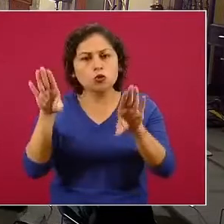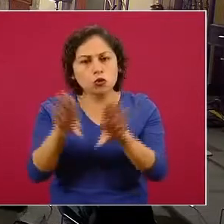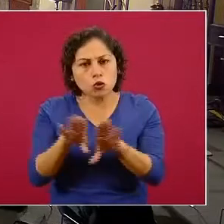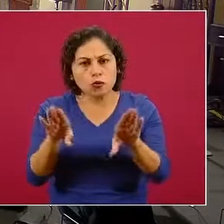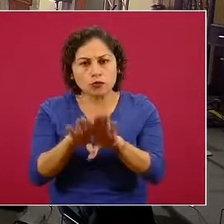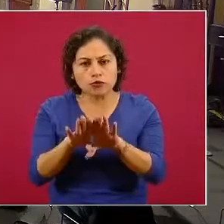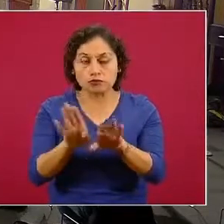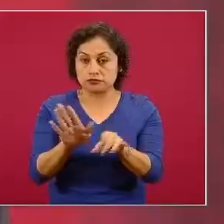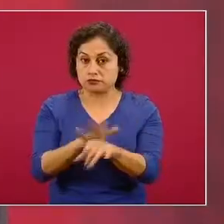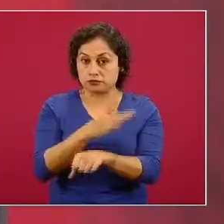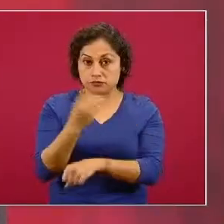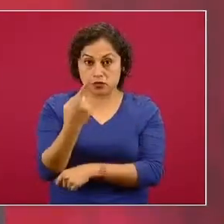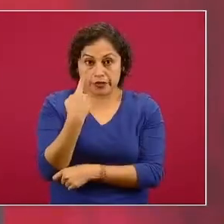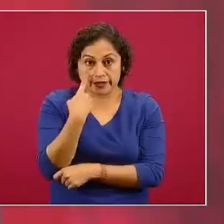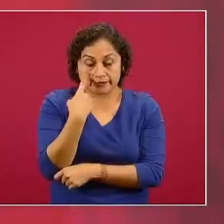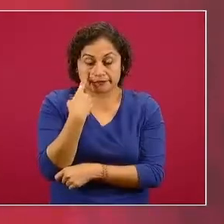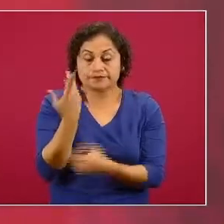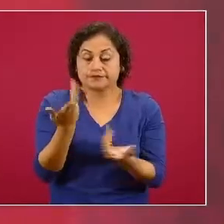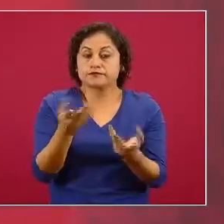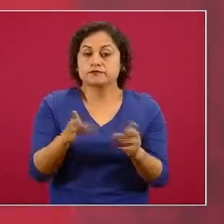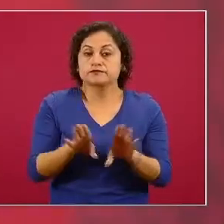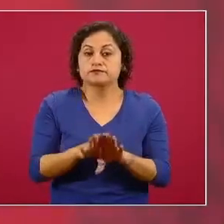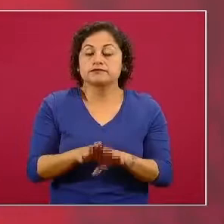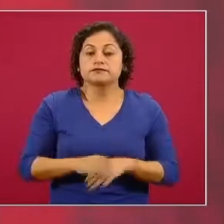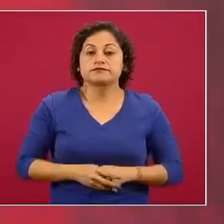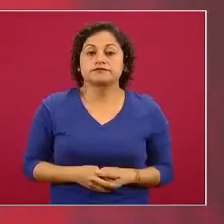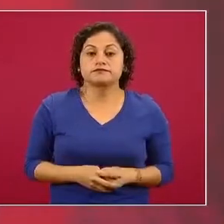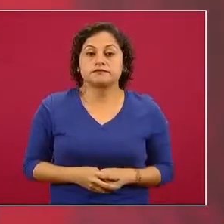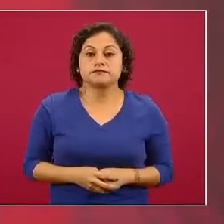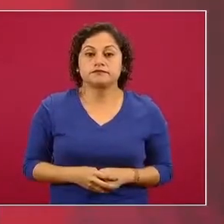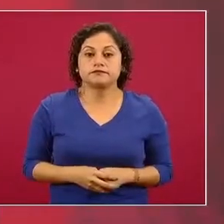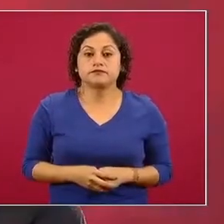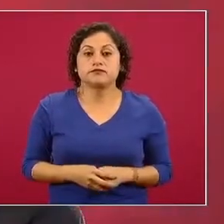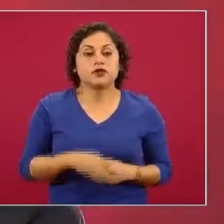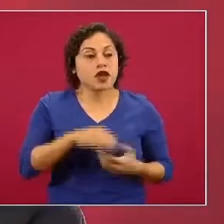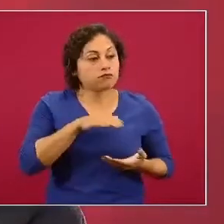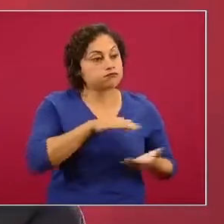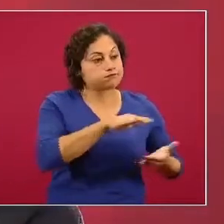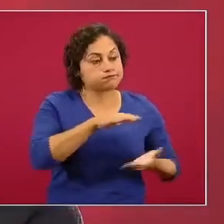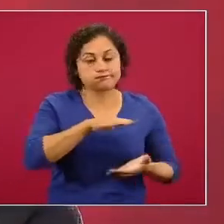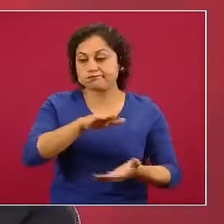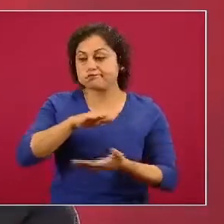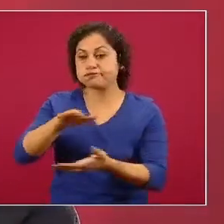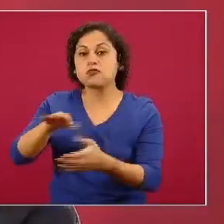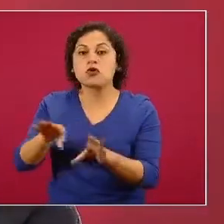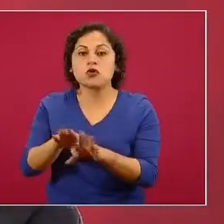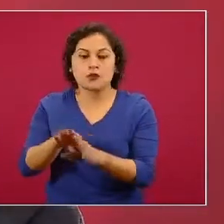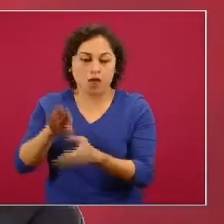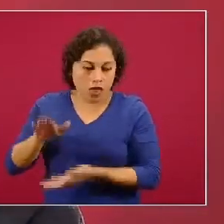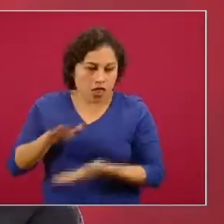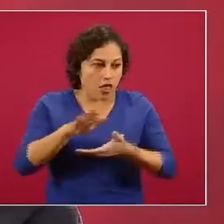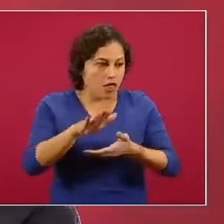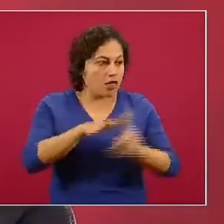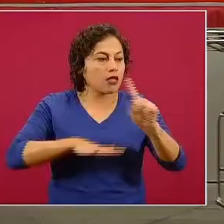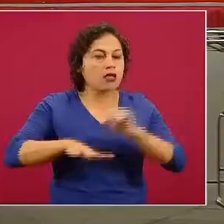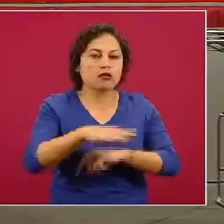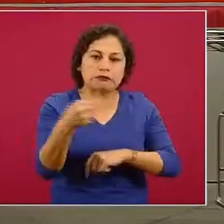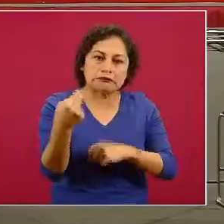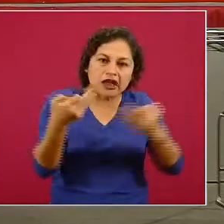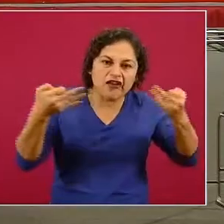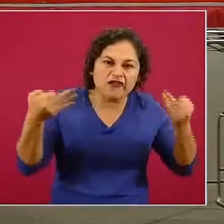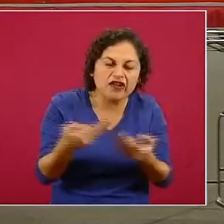puede hacer la distribución si no se tienen las condiciones apropiadas.